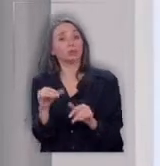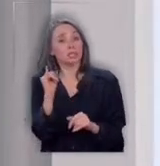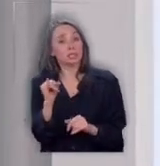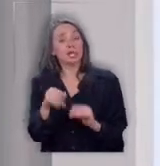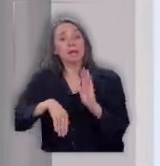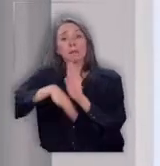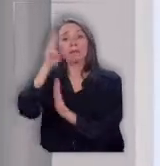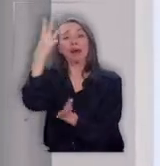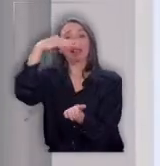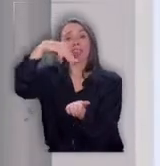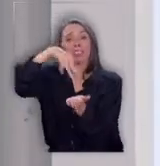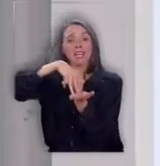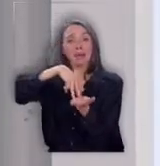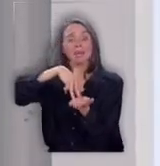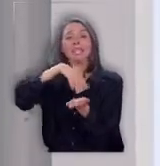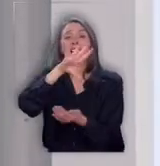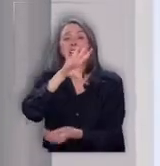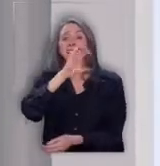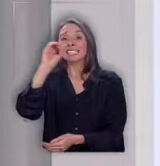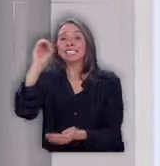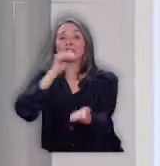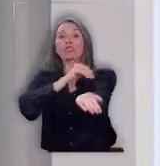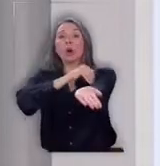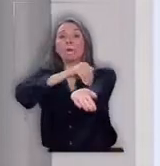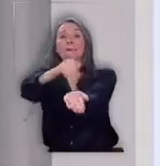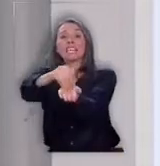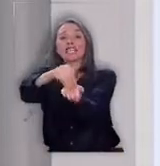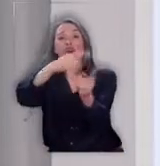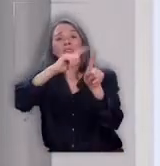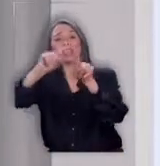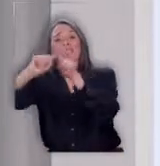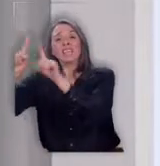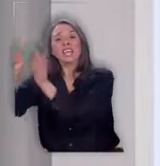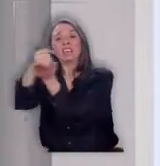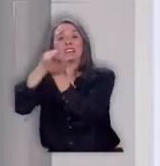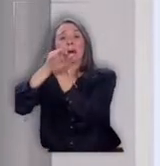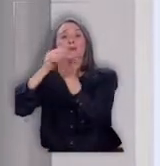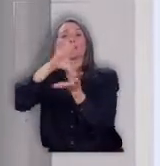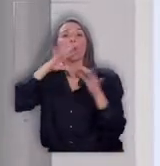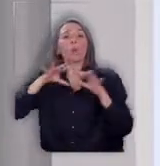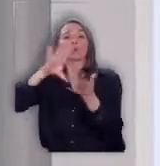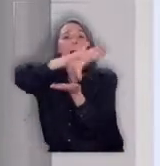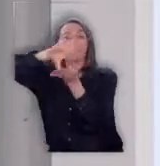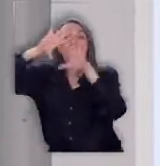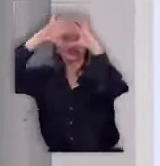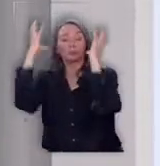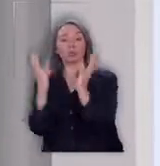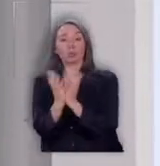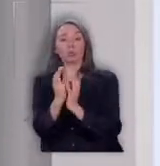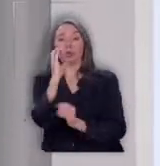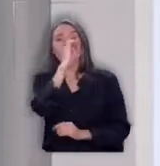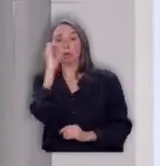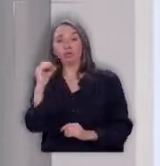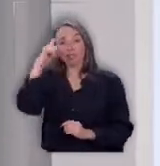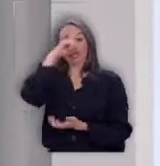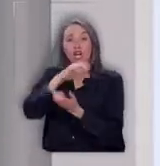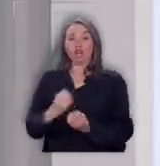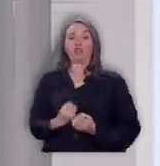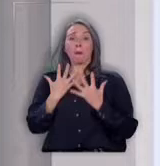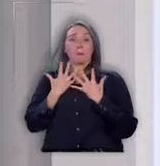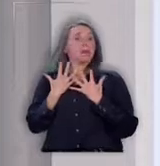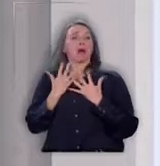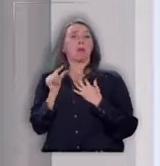hay más de 3500 millones de tratamientos en el mundo con una tasa de complicaciones realmente muy